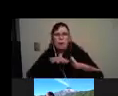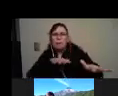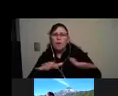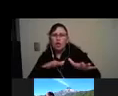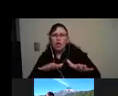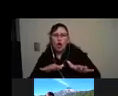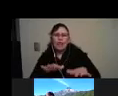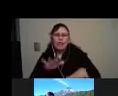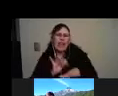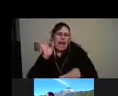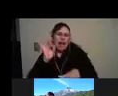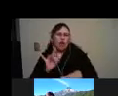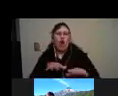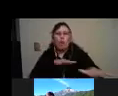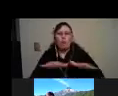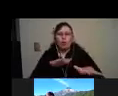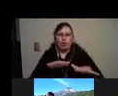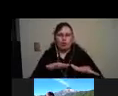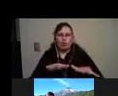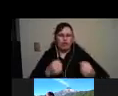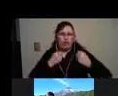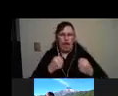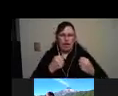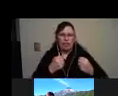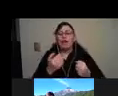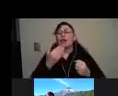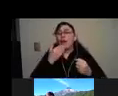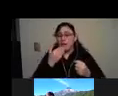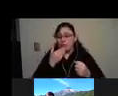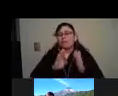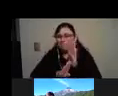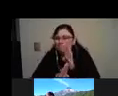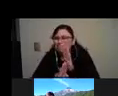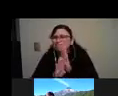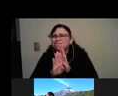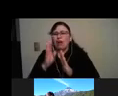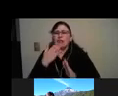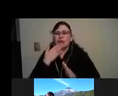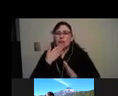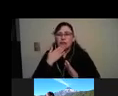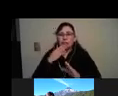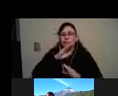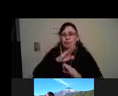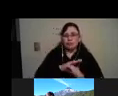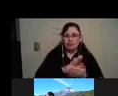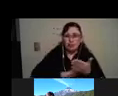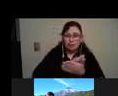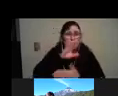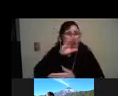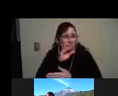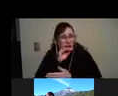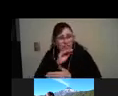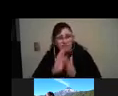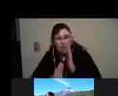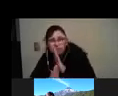de movimiento motor grueso, ¿ya? Mayor desarrollo de la habilidad del habla y del lenguaje, ¿ya? Por